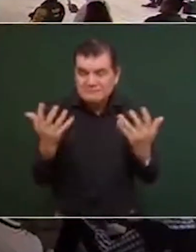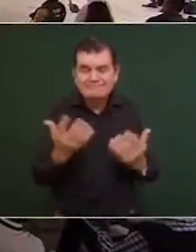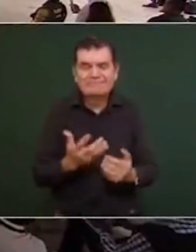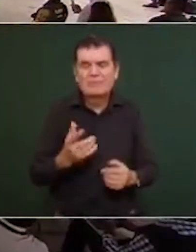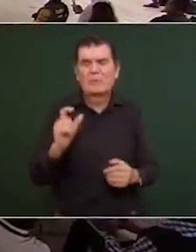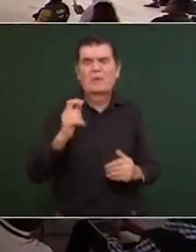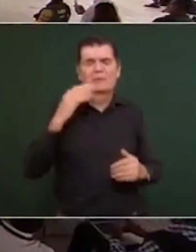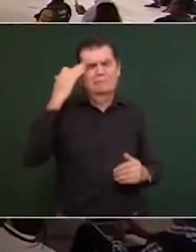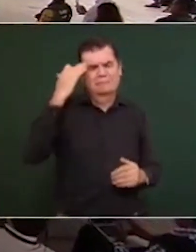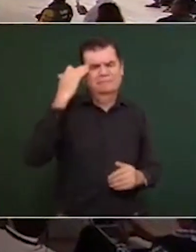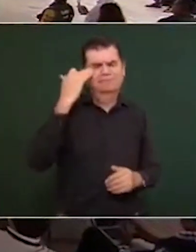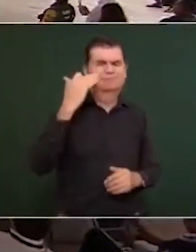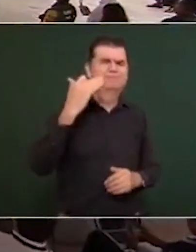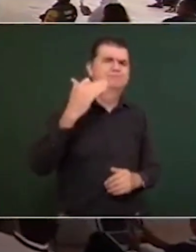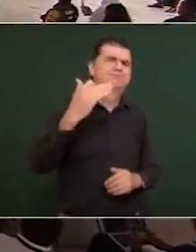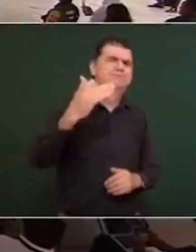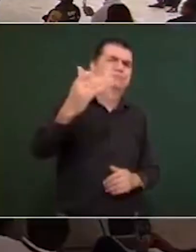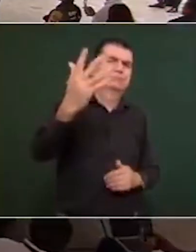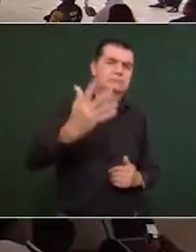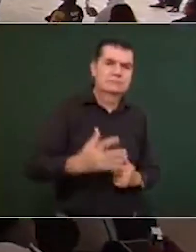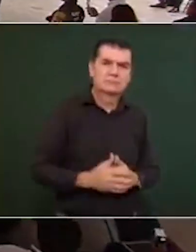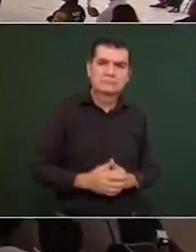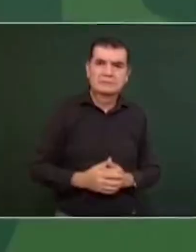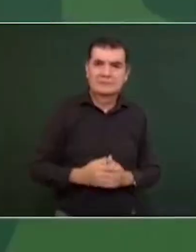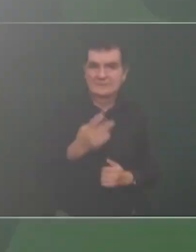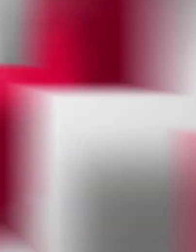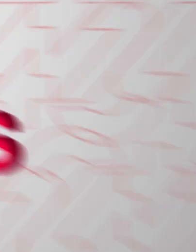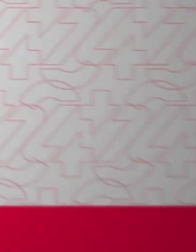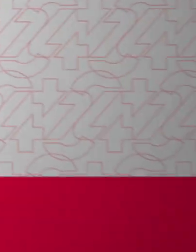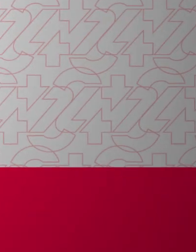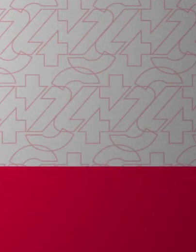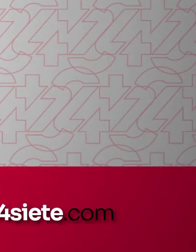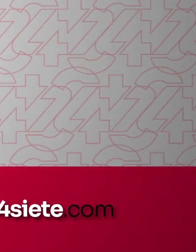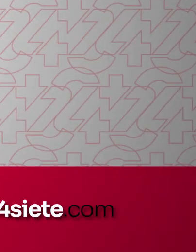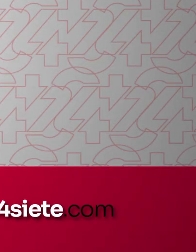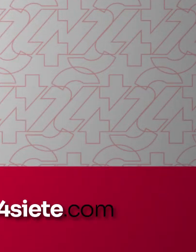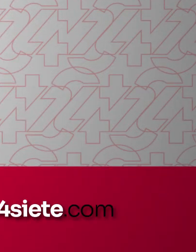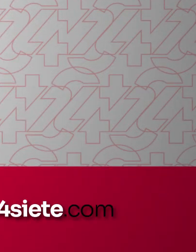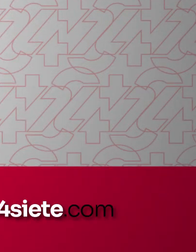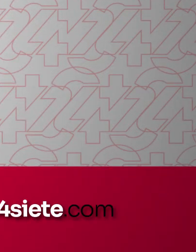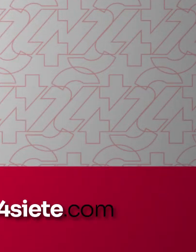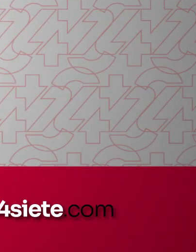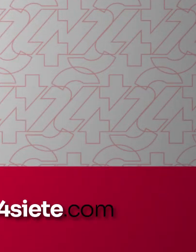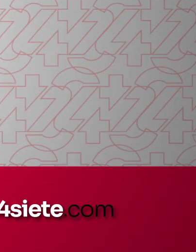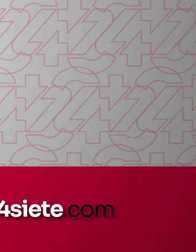terminamos? Les saludo Jonathan Lee. Las noticias son 24-7.